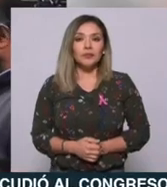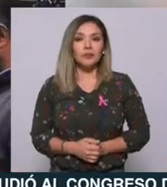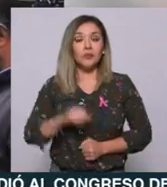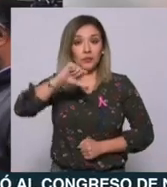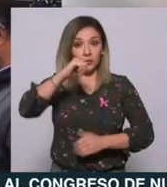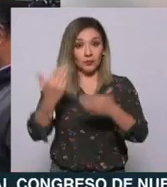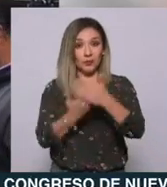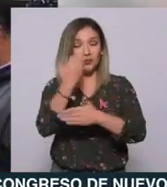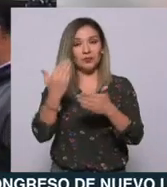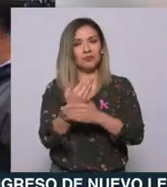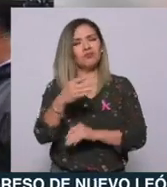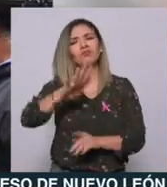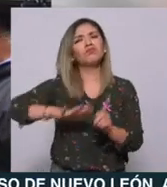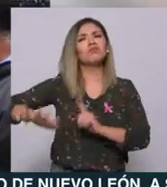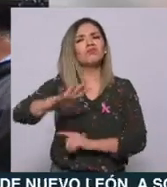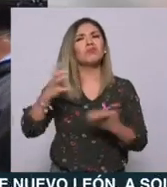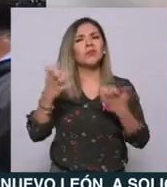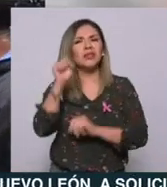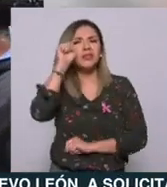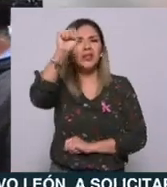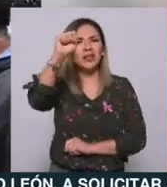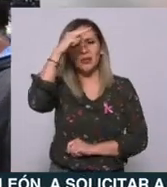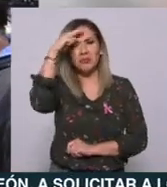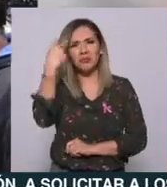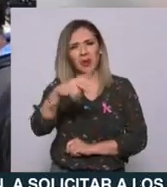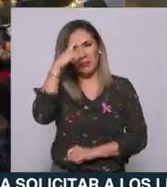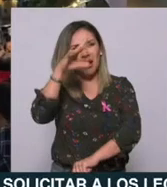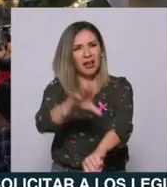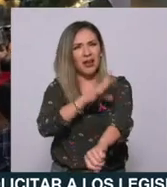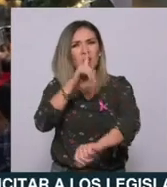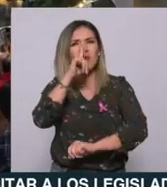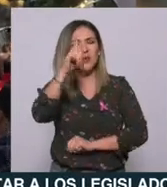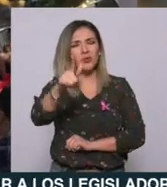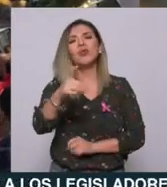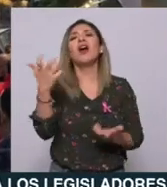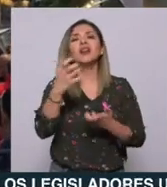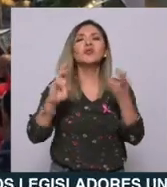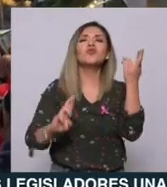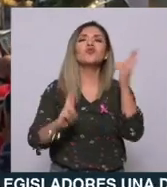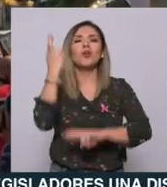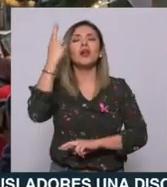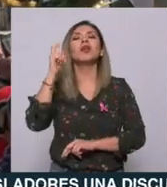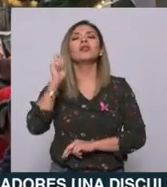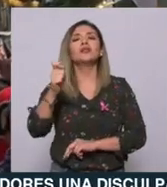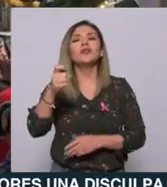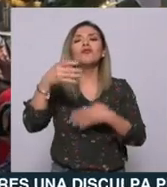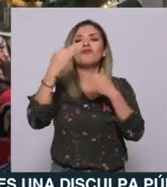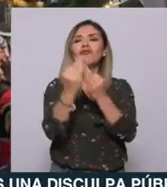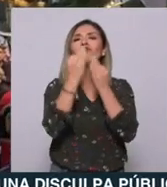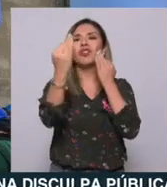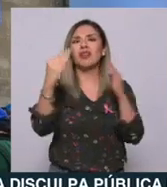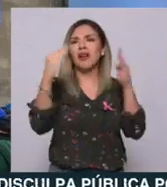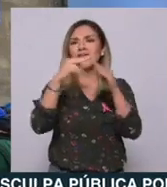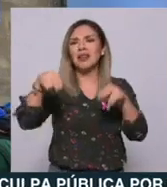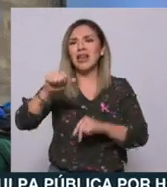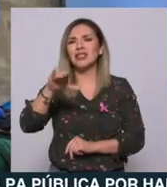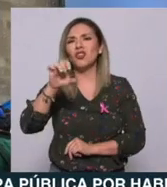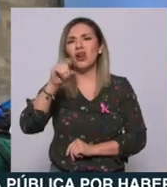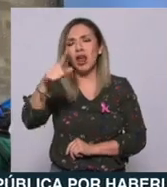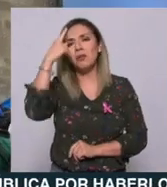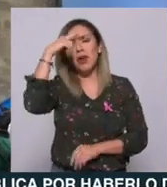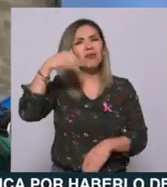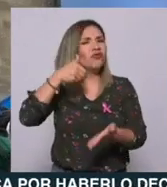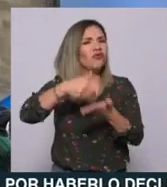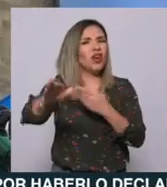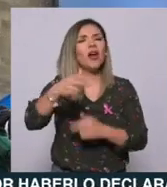Esta mañana, miembros de la disidencia del Sindicato Mexicano de Electricistas iniciaron una huelga de hambre frente a Palacio Nacional para exigir la